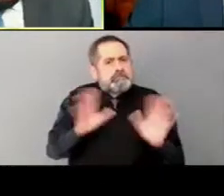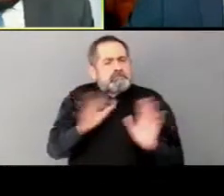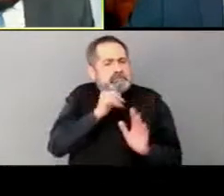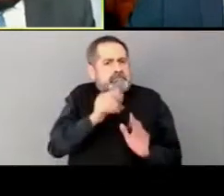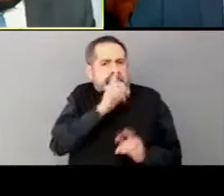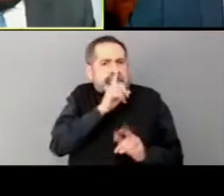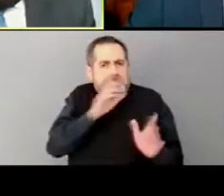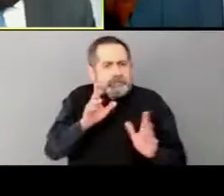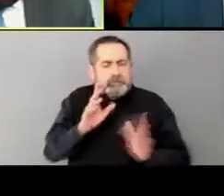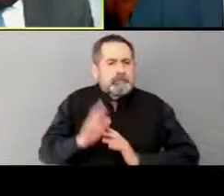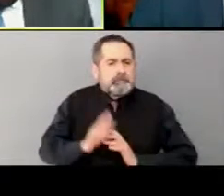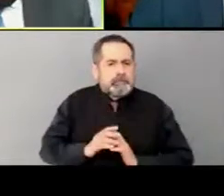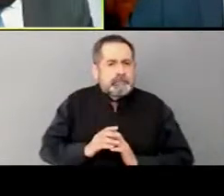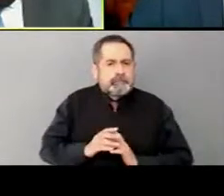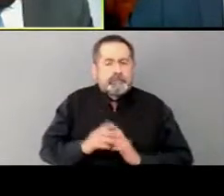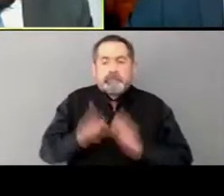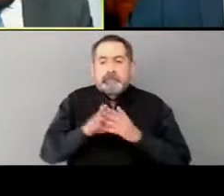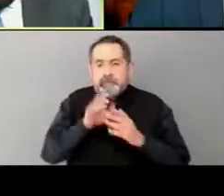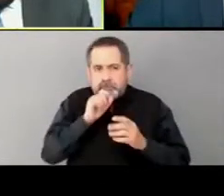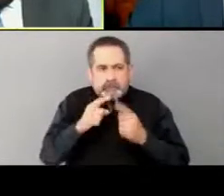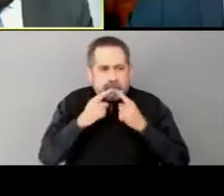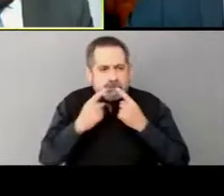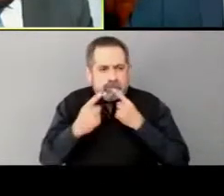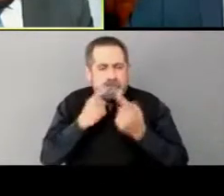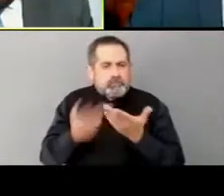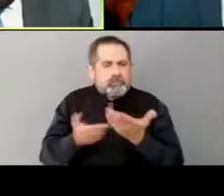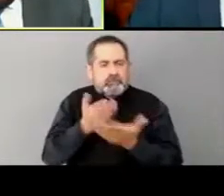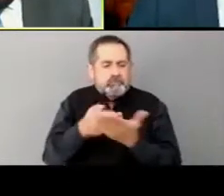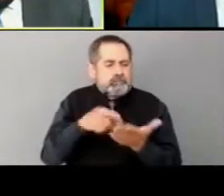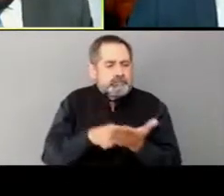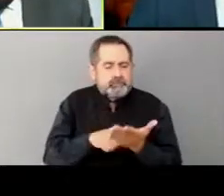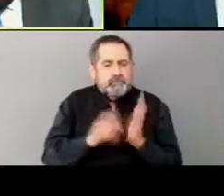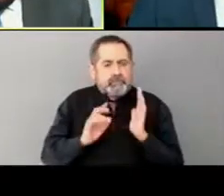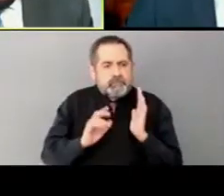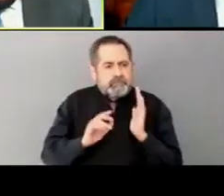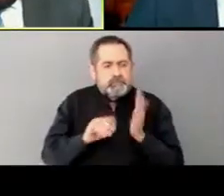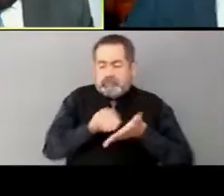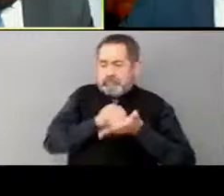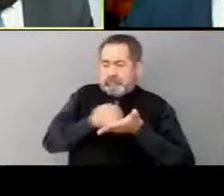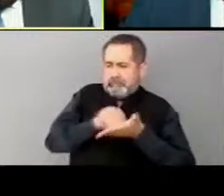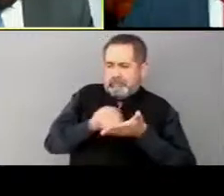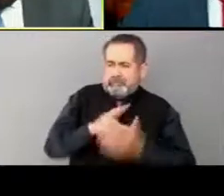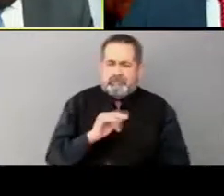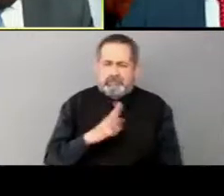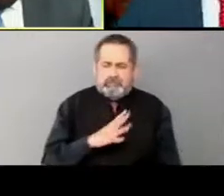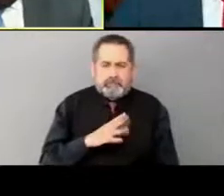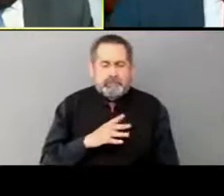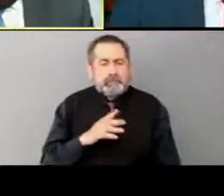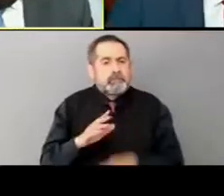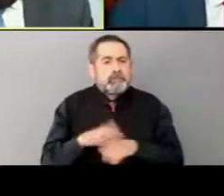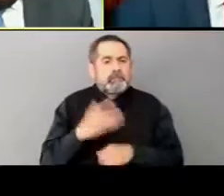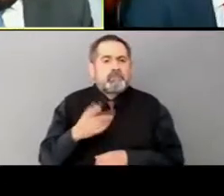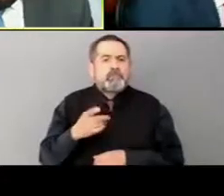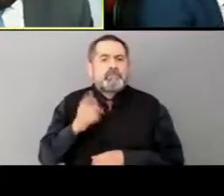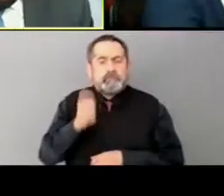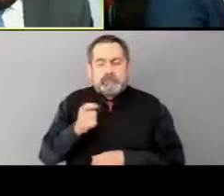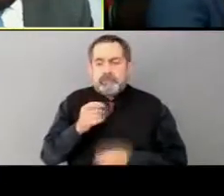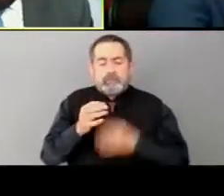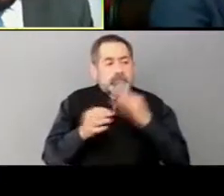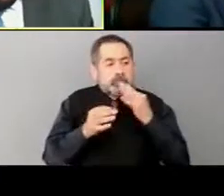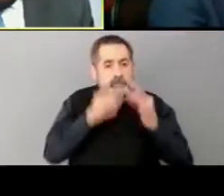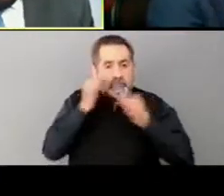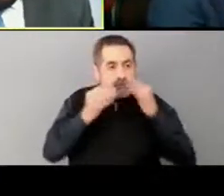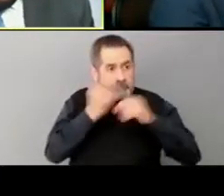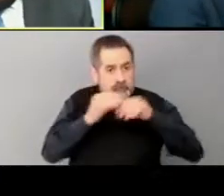Asimismo, en la consulta se propone la no actualización de la calumnia, dado que del contenido del promocional